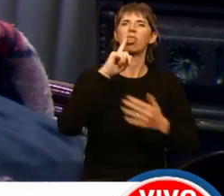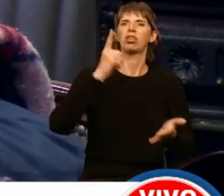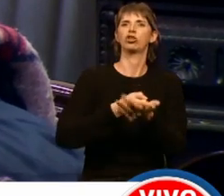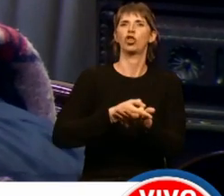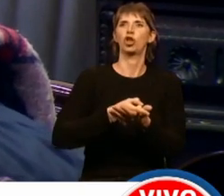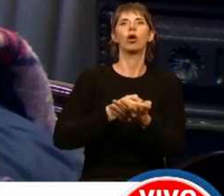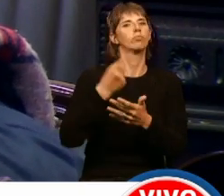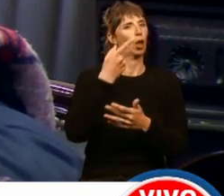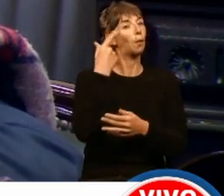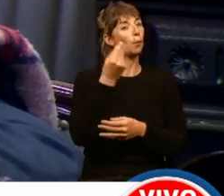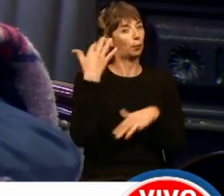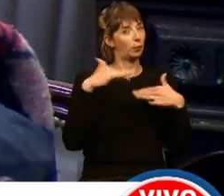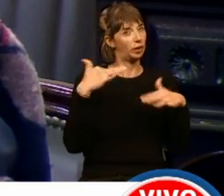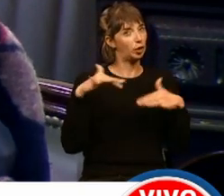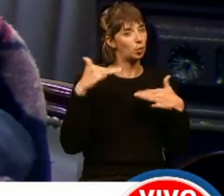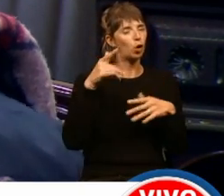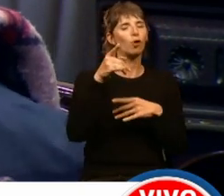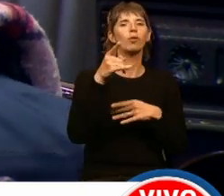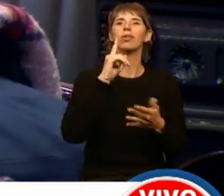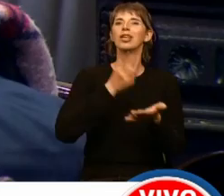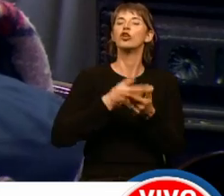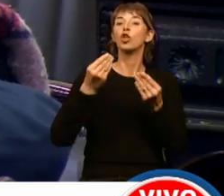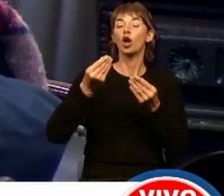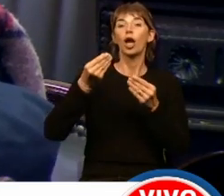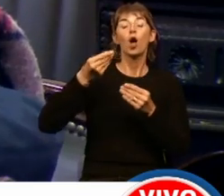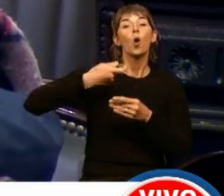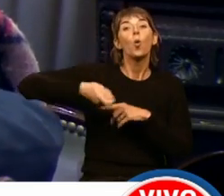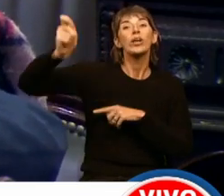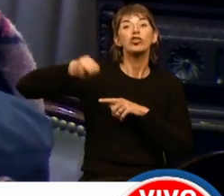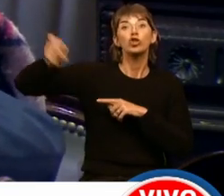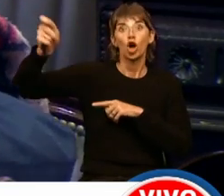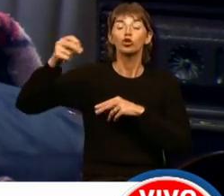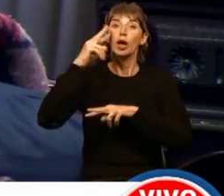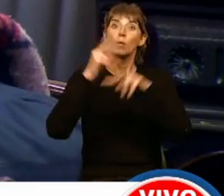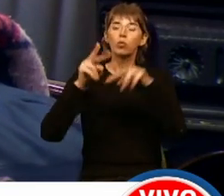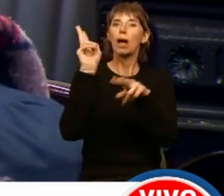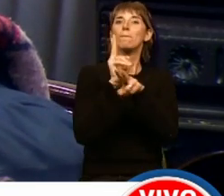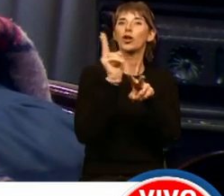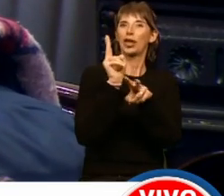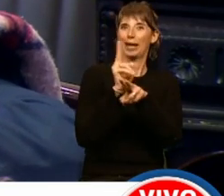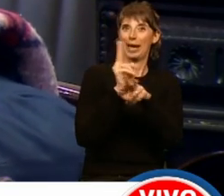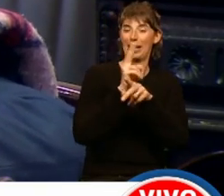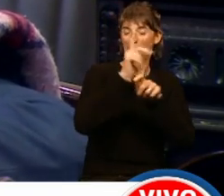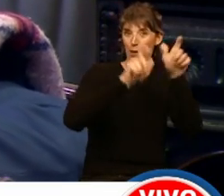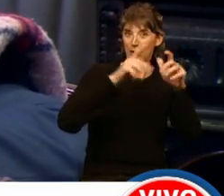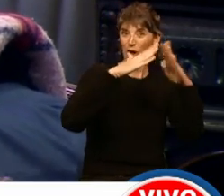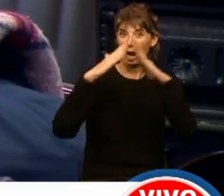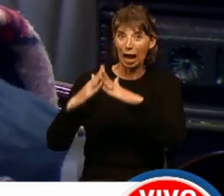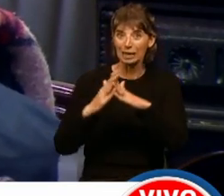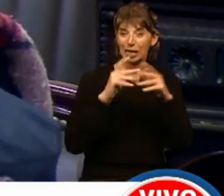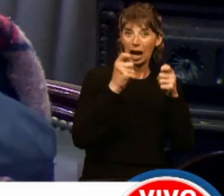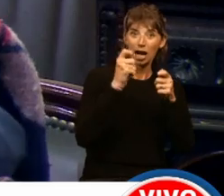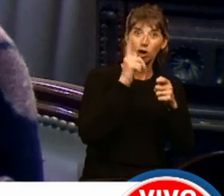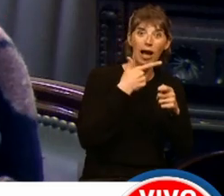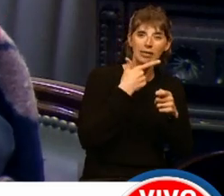juicio muy pícaro muy vivo todos los juicios que protegían el interés económico de los usuarios de gas domiciliario se vinieron a esta capital